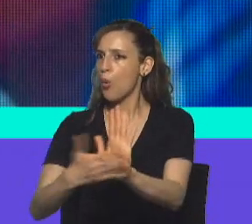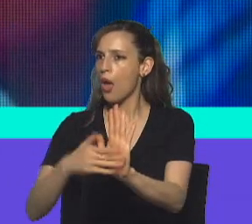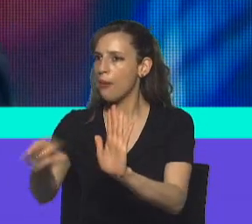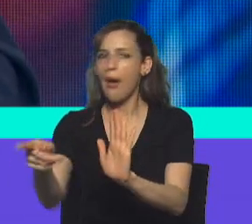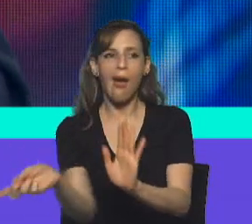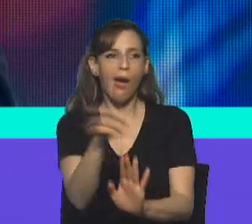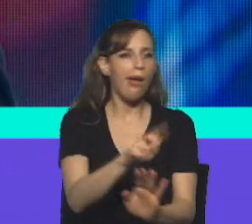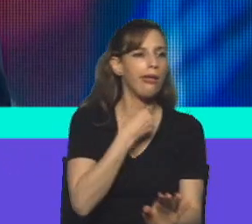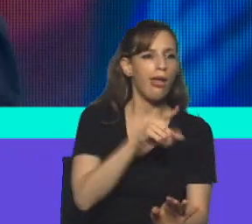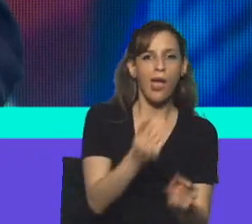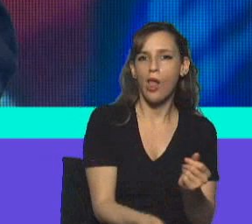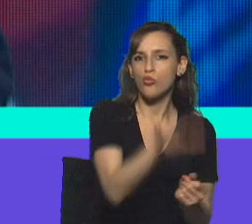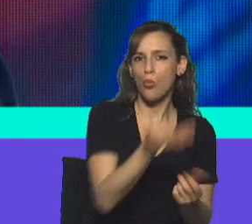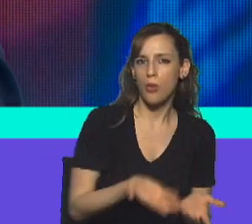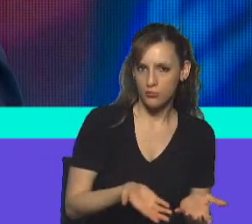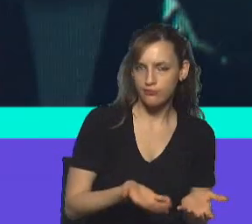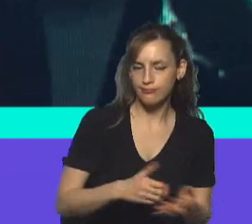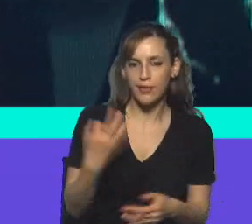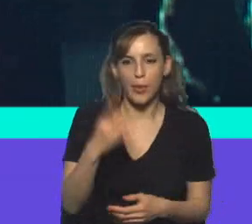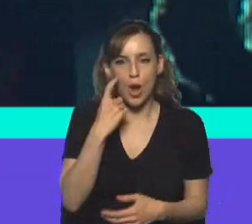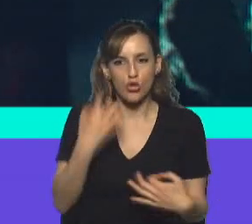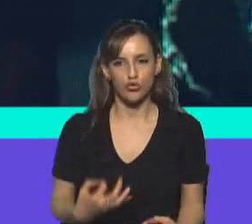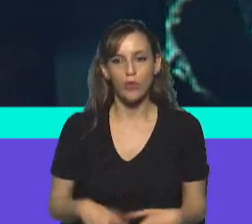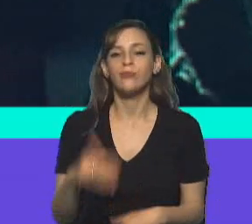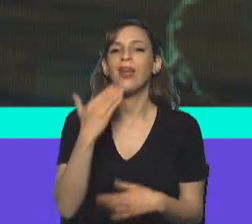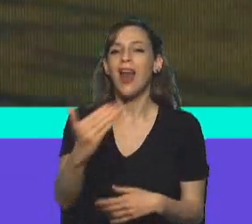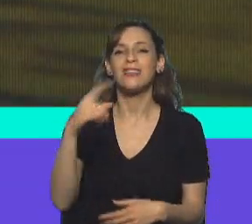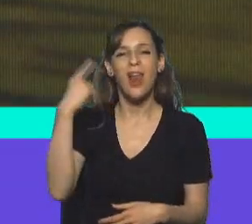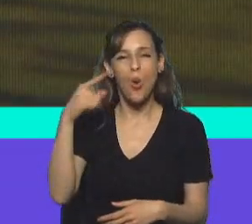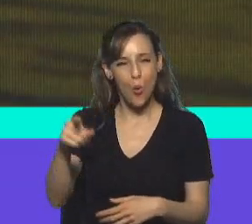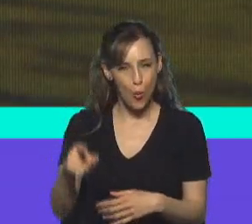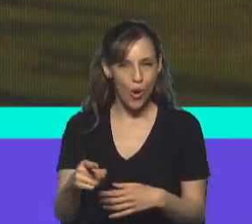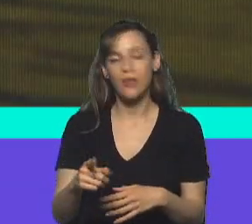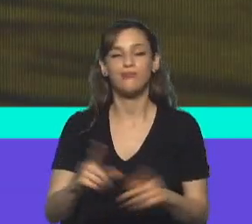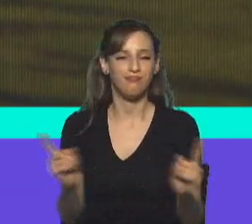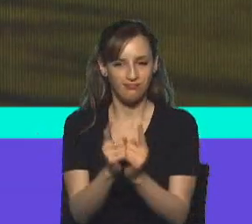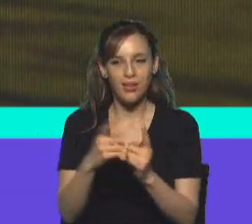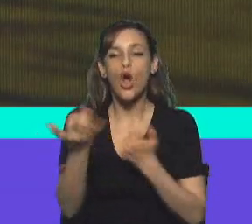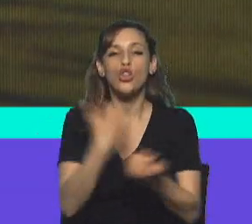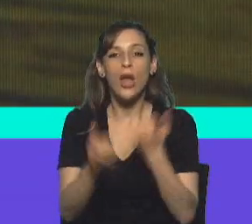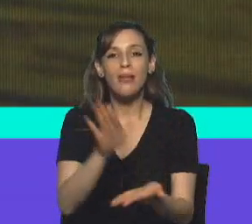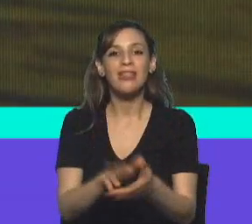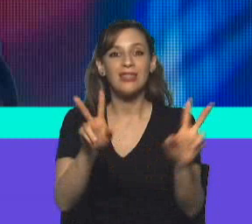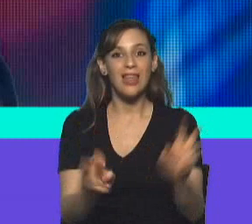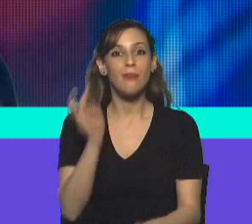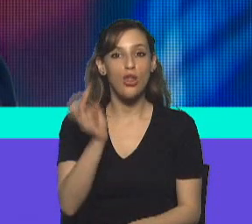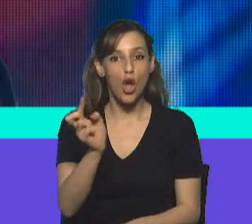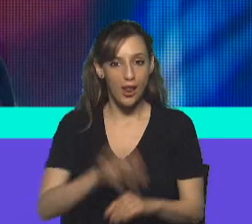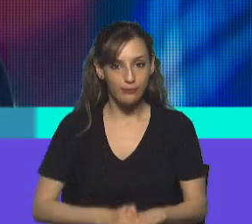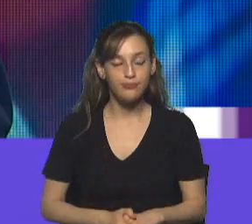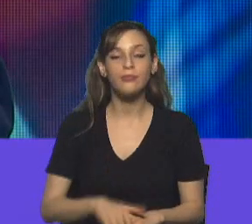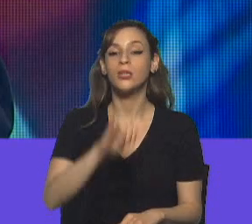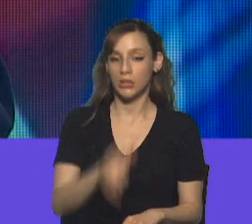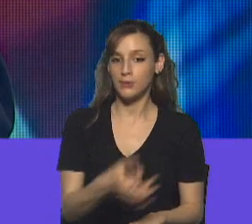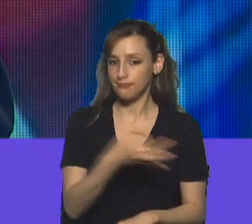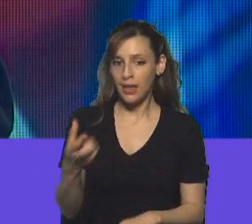seguimiento y el control de que se cumple pues estamos cerrando raúl tu trabajo el tema del dólar el aumento del dólar si un nuevo entonces